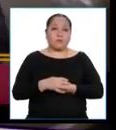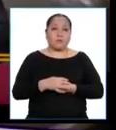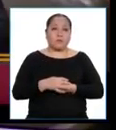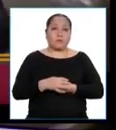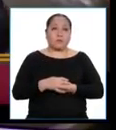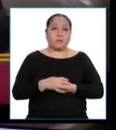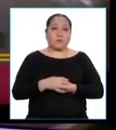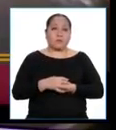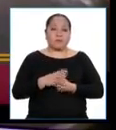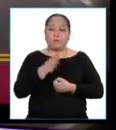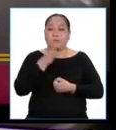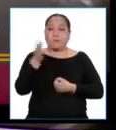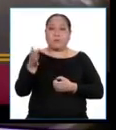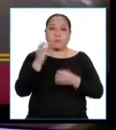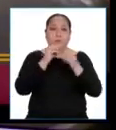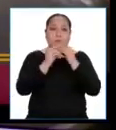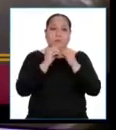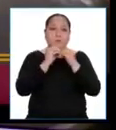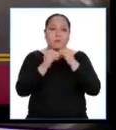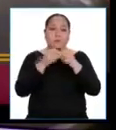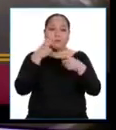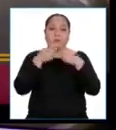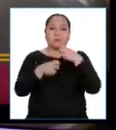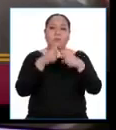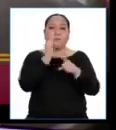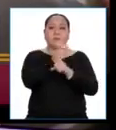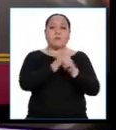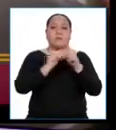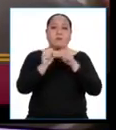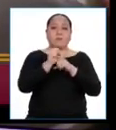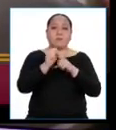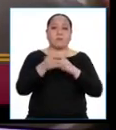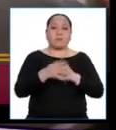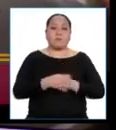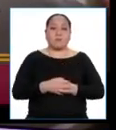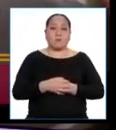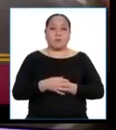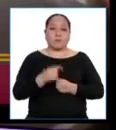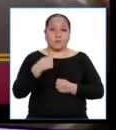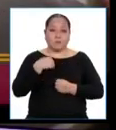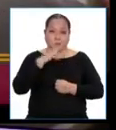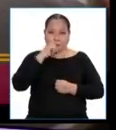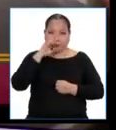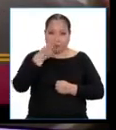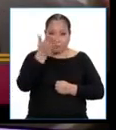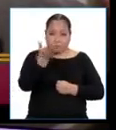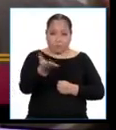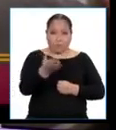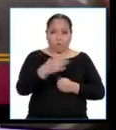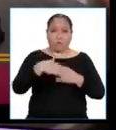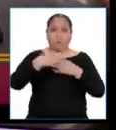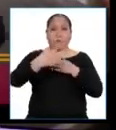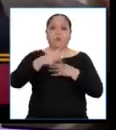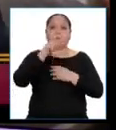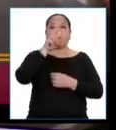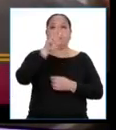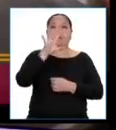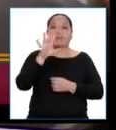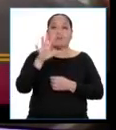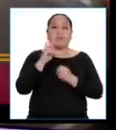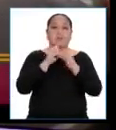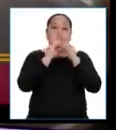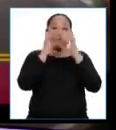para solucionar el problema del conflicto social. Pero yo le diría a usted, después de 25